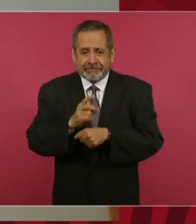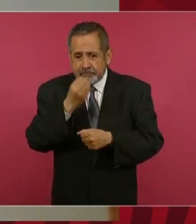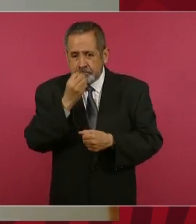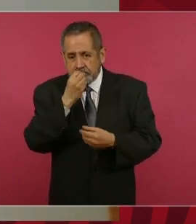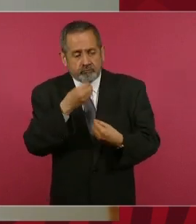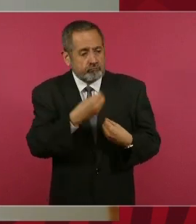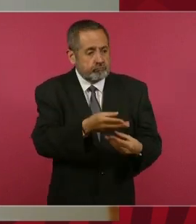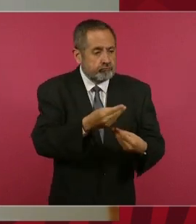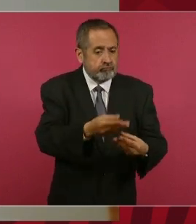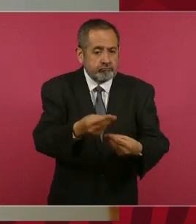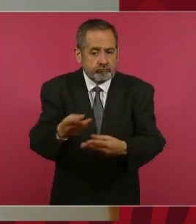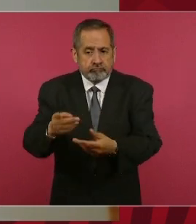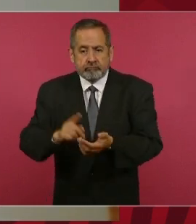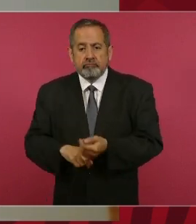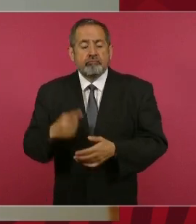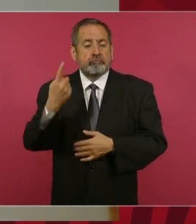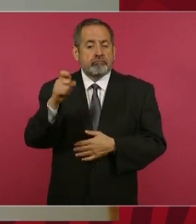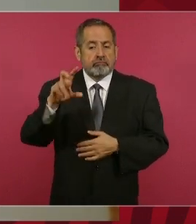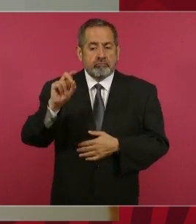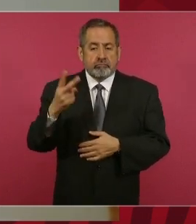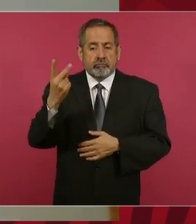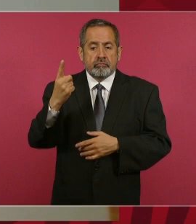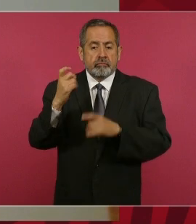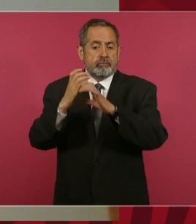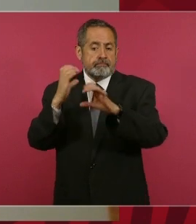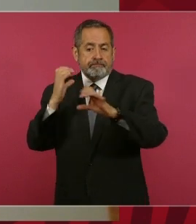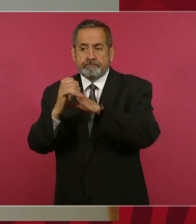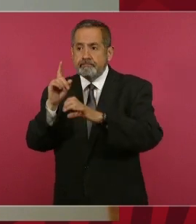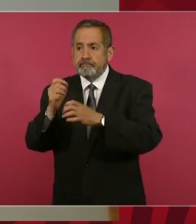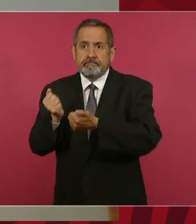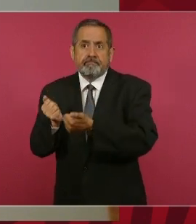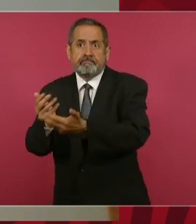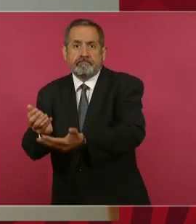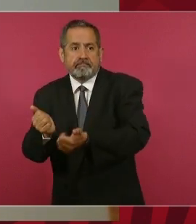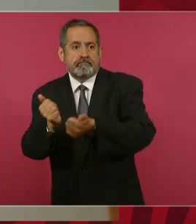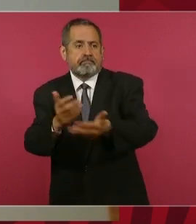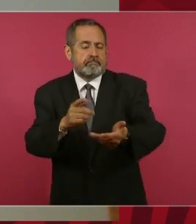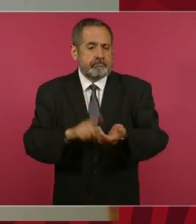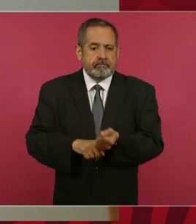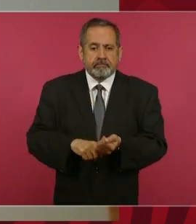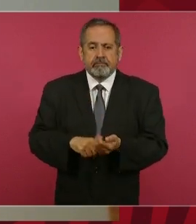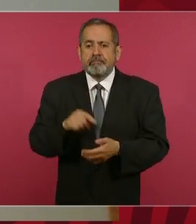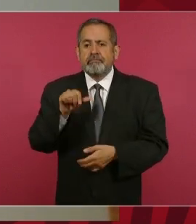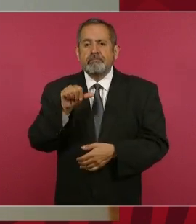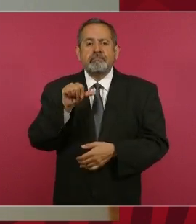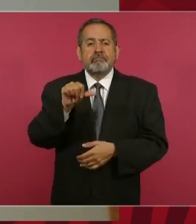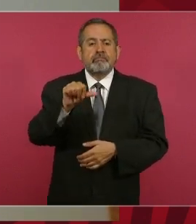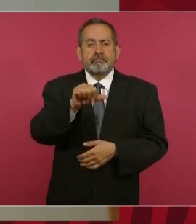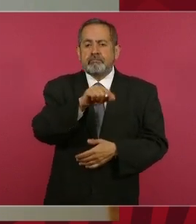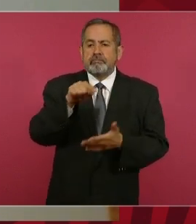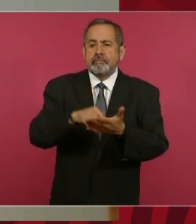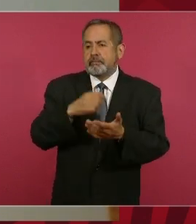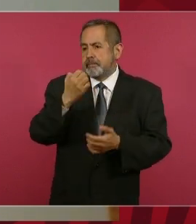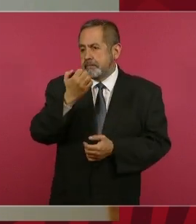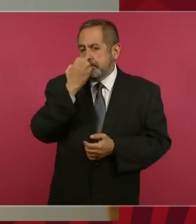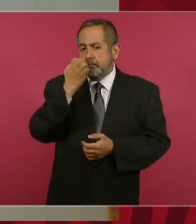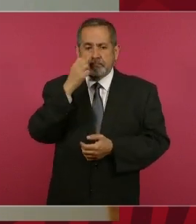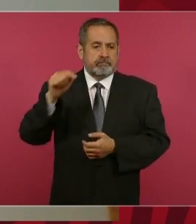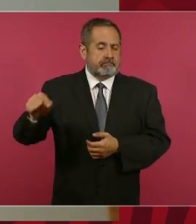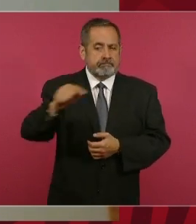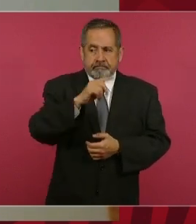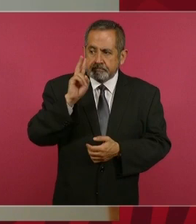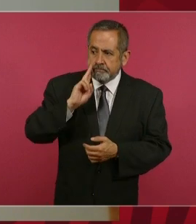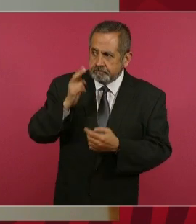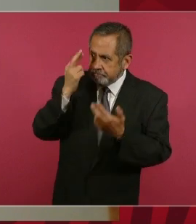entregado 132 pipas de agua. Se evalúa el nivel de daño en 16 centros educativos. Hay